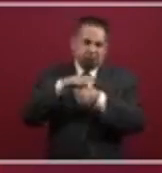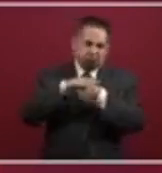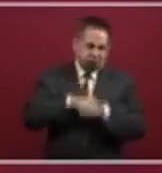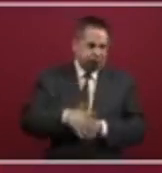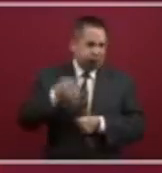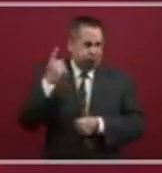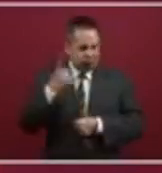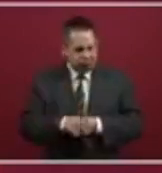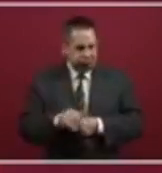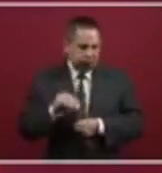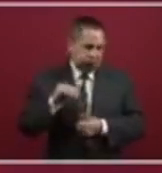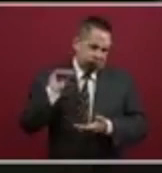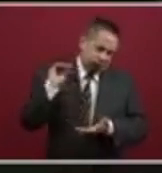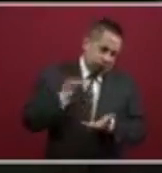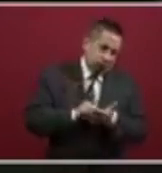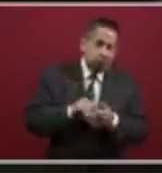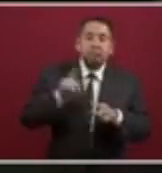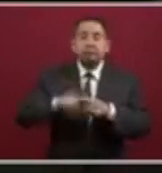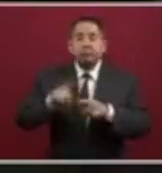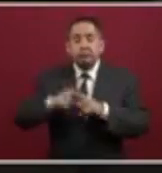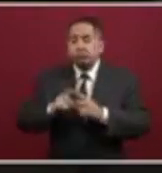se definieron